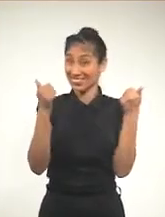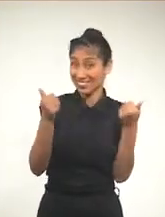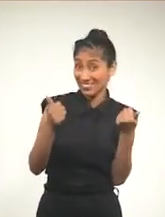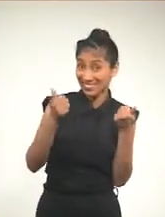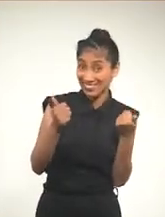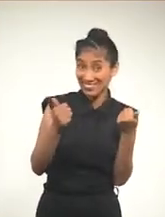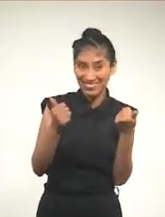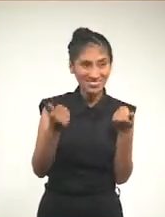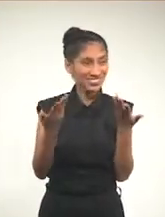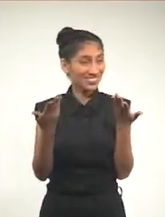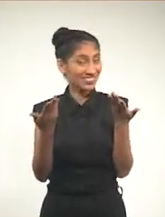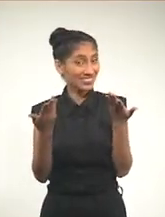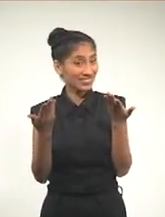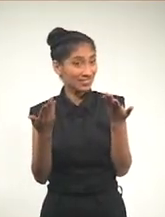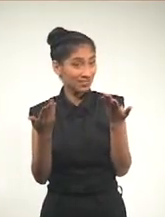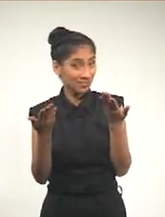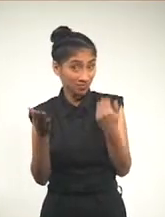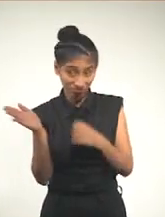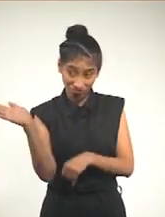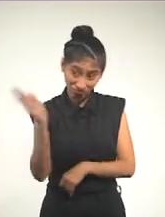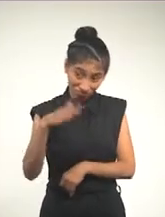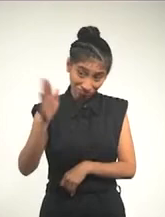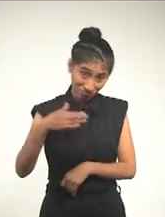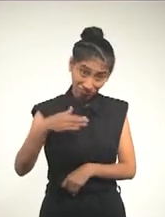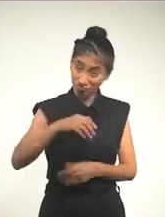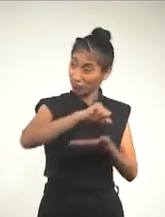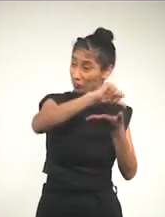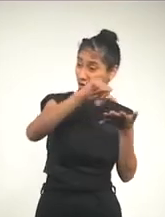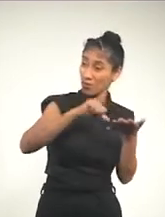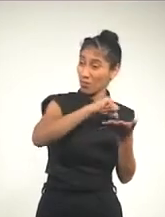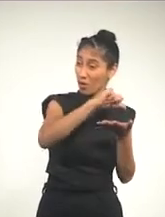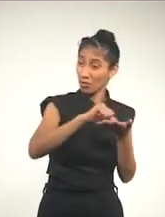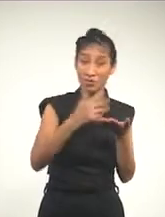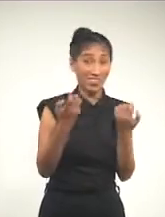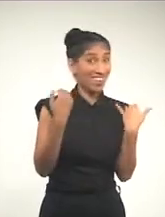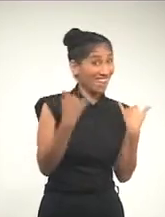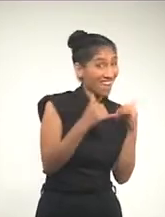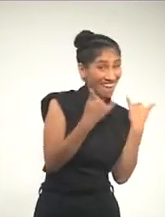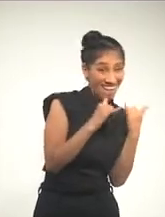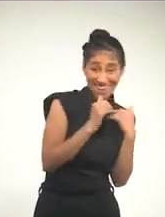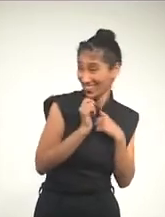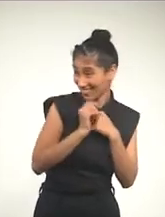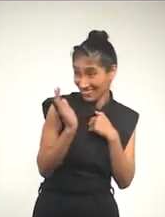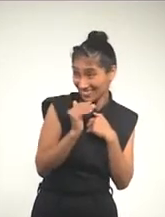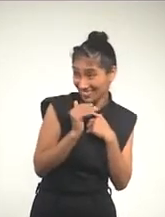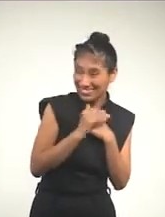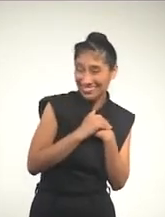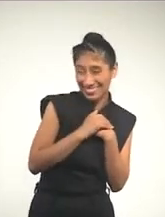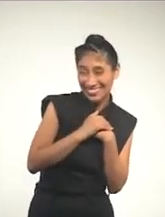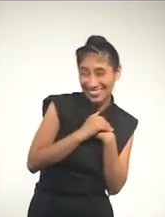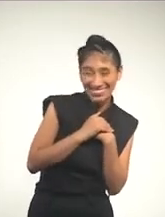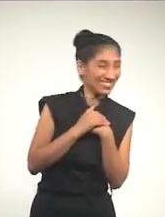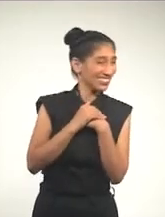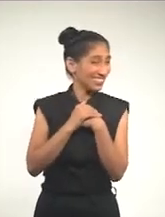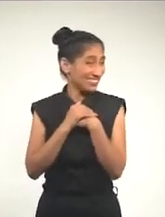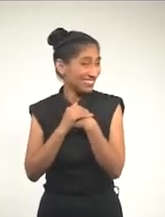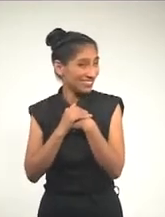Alexa. ¡Héctor! ¿Me llevas al parque? ¡Tengo muchas ganas de jugar!